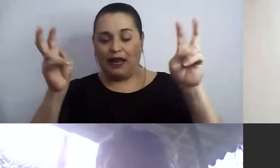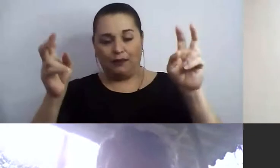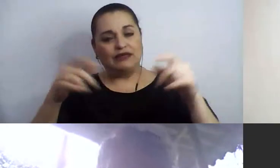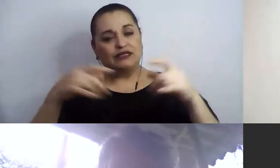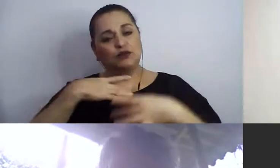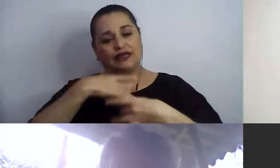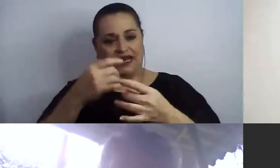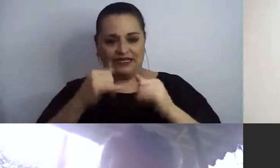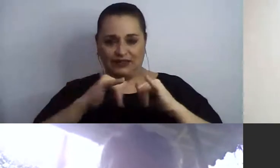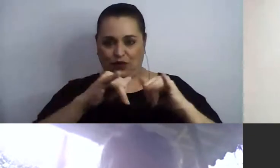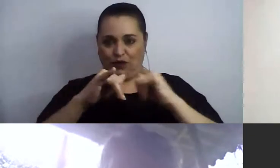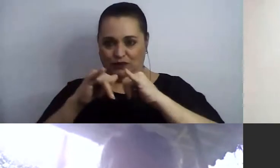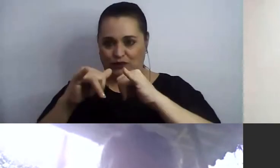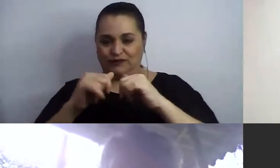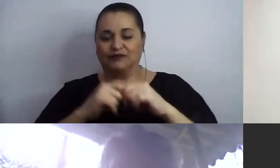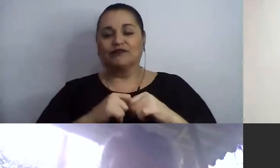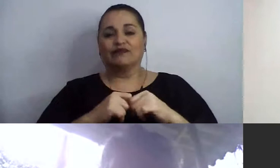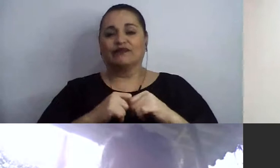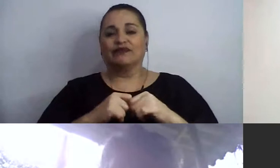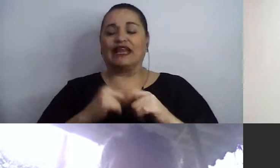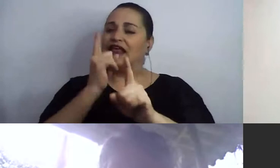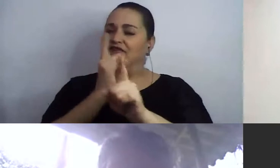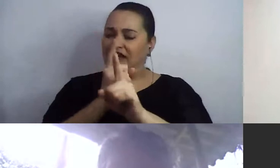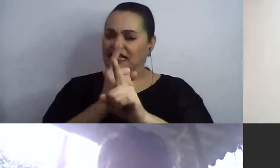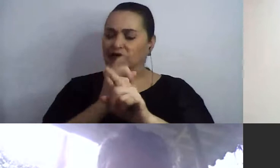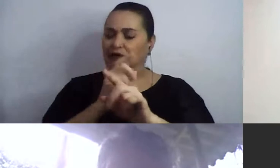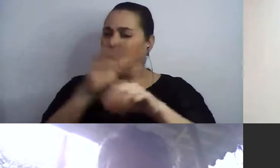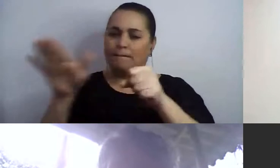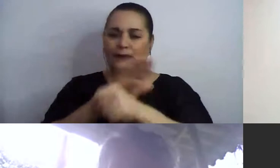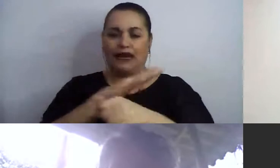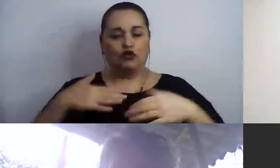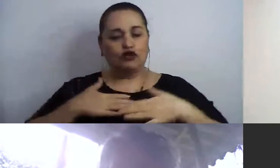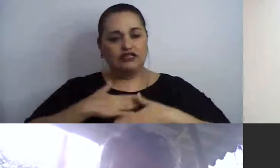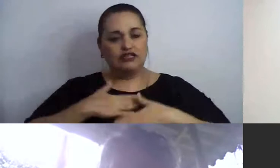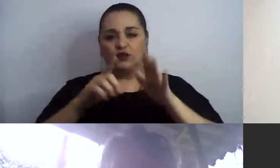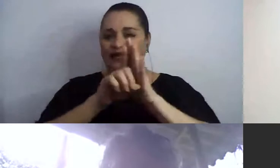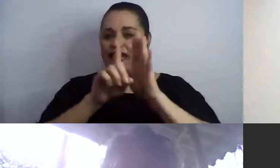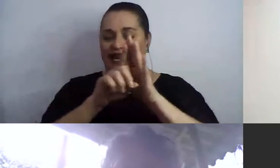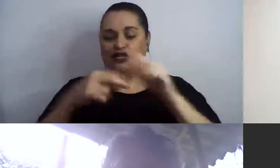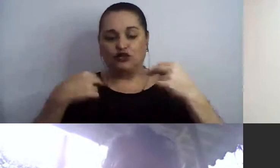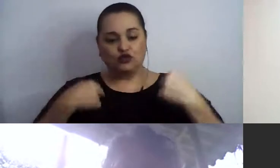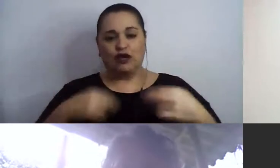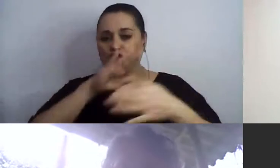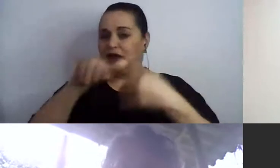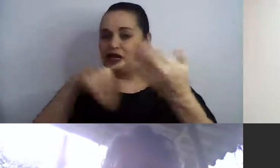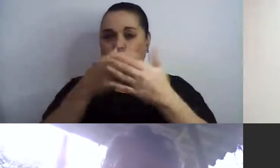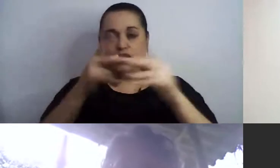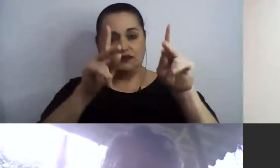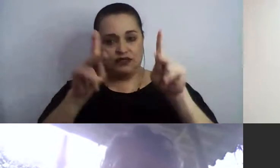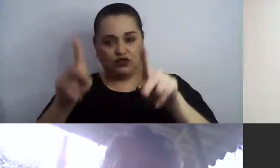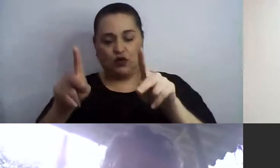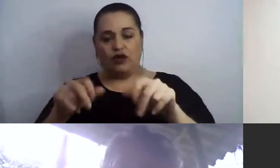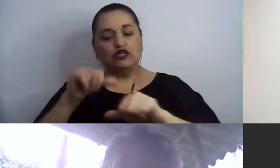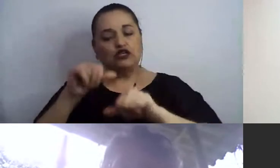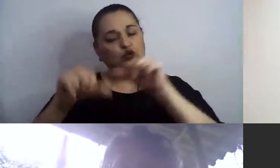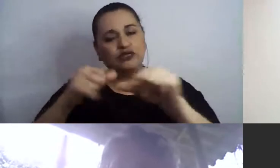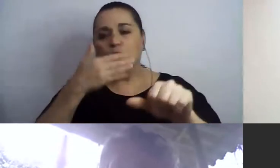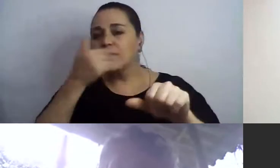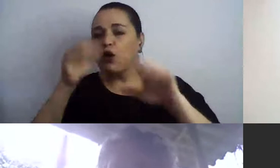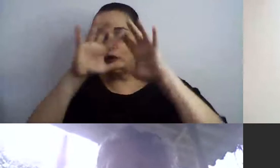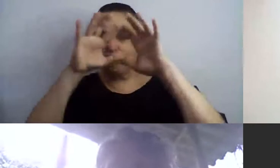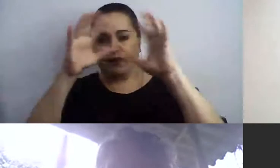interés común, el efectivo y pleno disfrute de los derechos humanos para todas las personas, luchar por un mejor